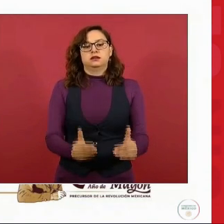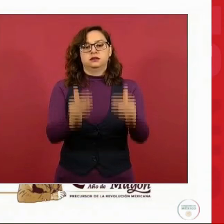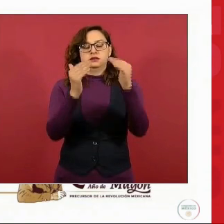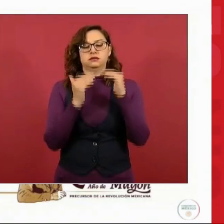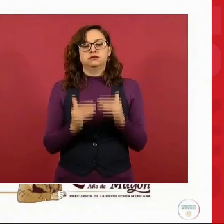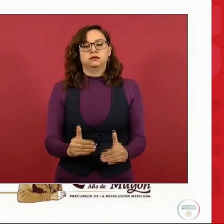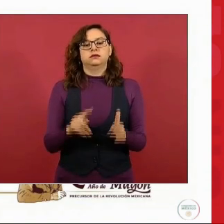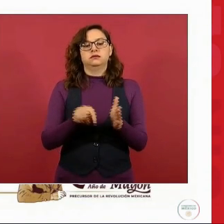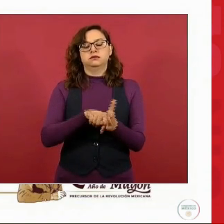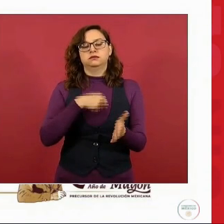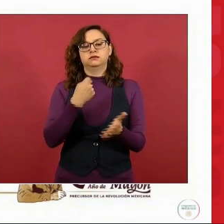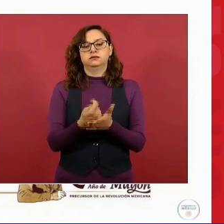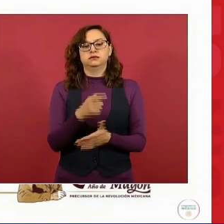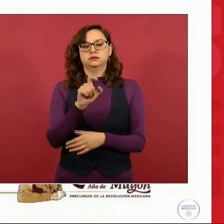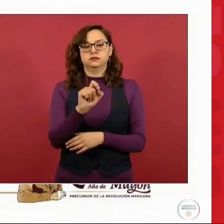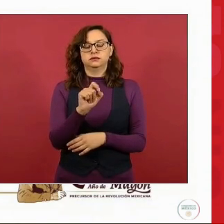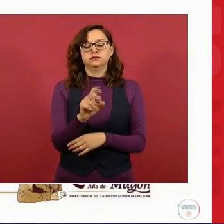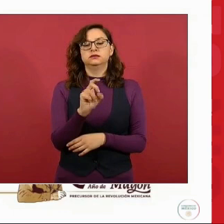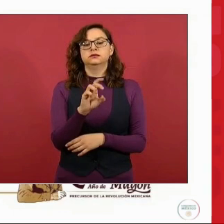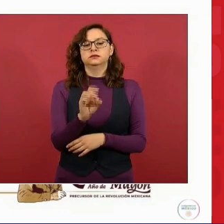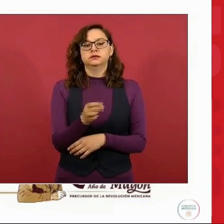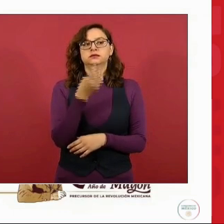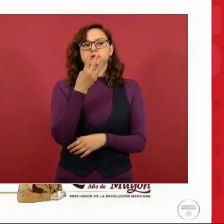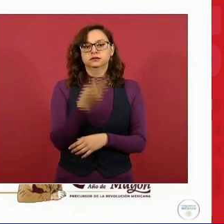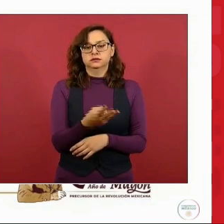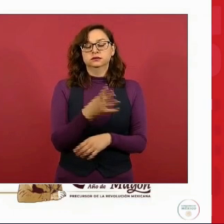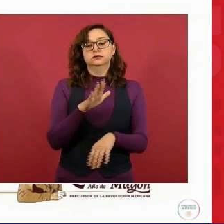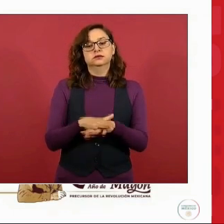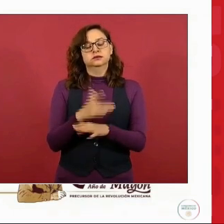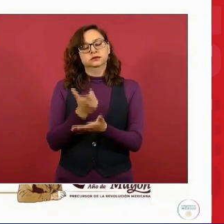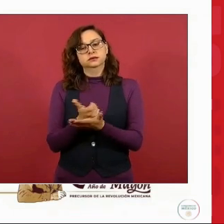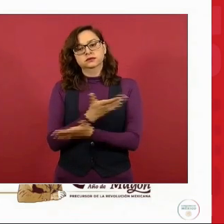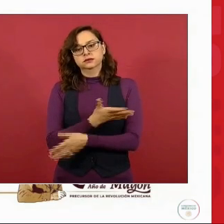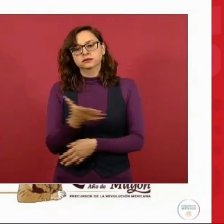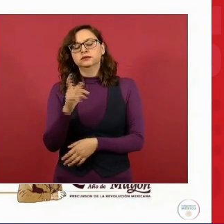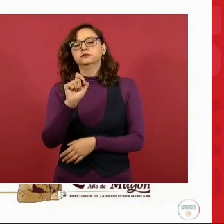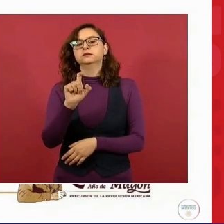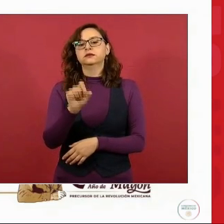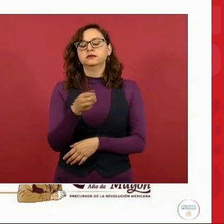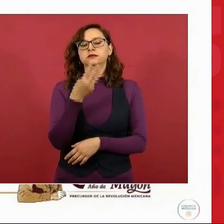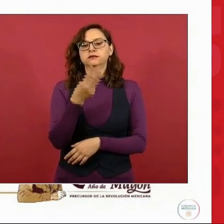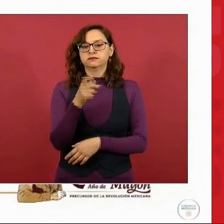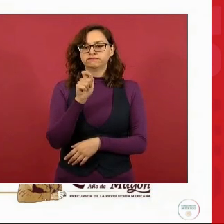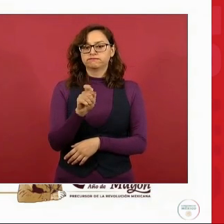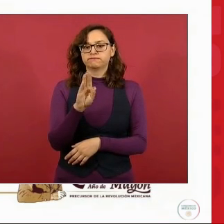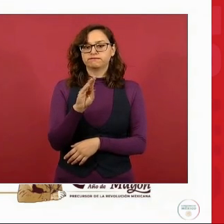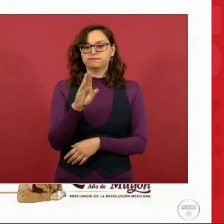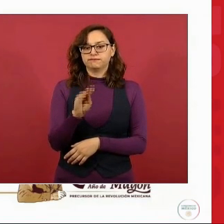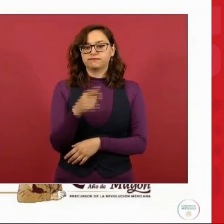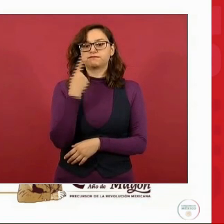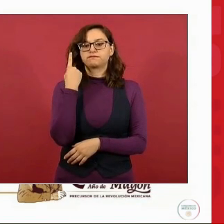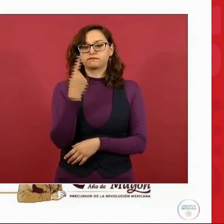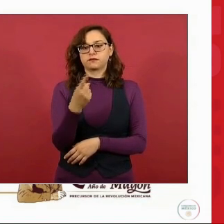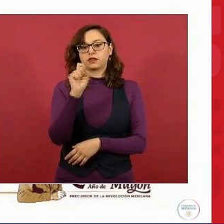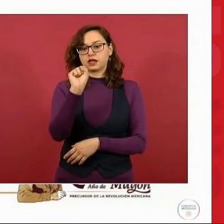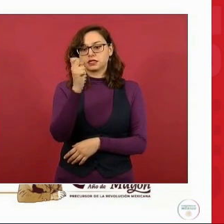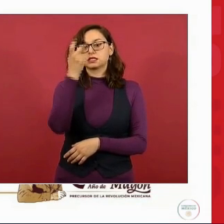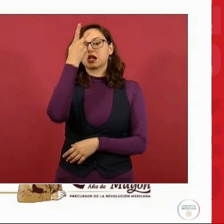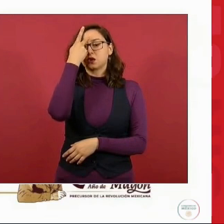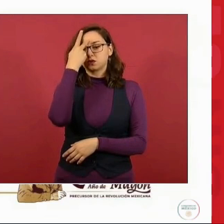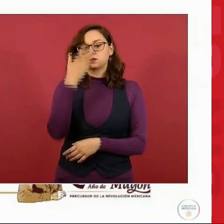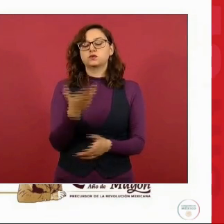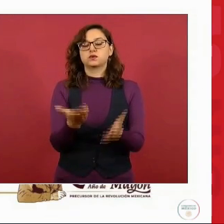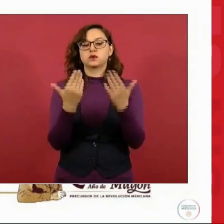Pemex en Tampico, Tamaulipas. Las más caras para la regular, 23 pesos con 91 centavos en Matehuala, en San Luis Potosí,